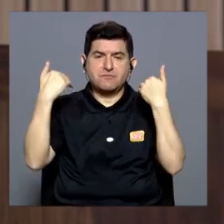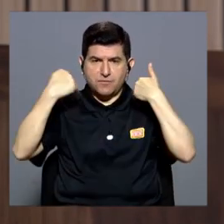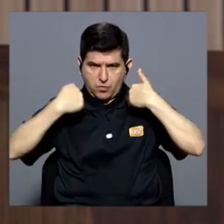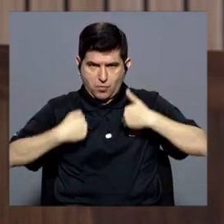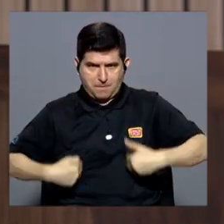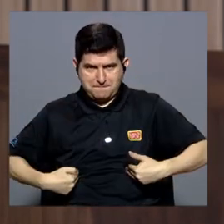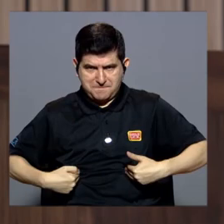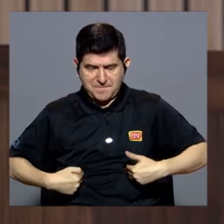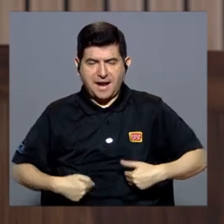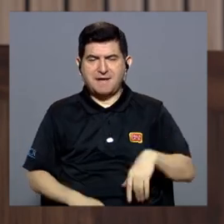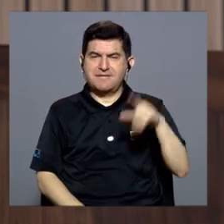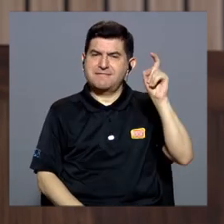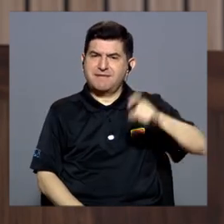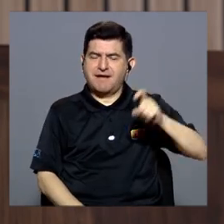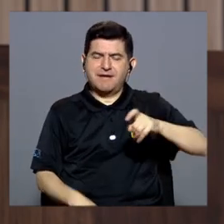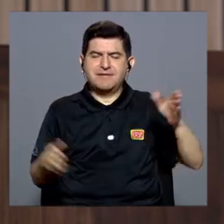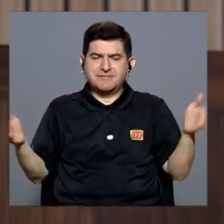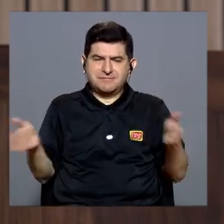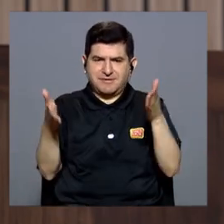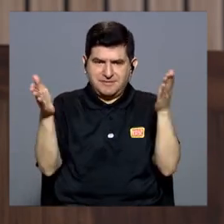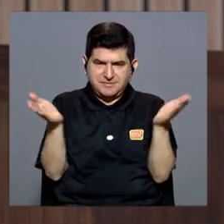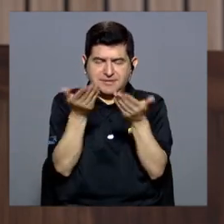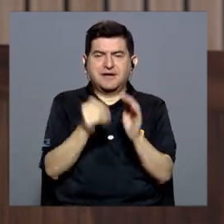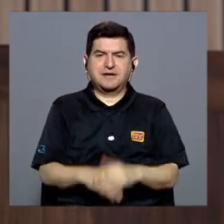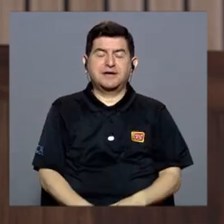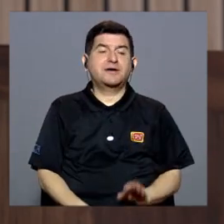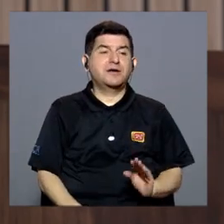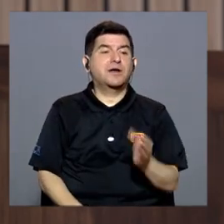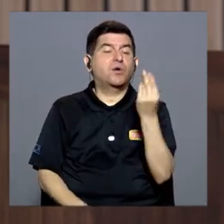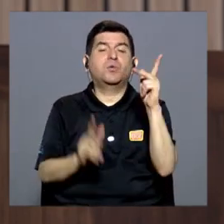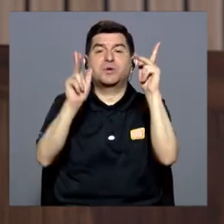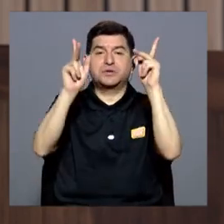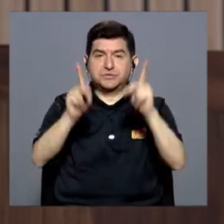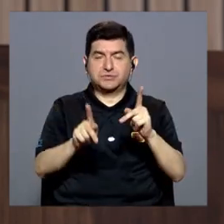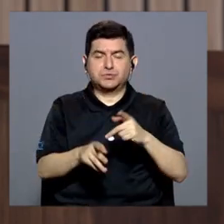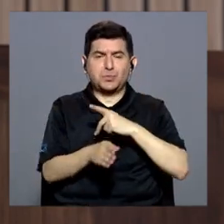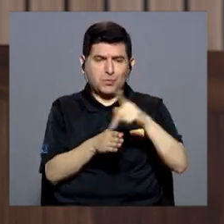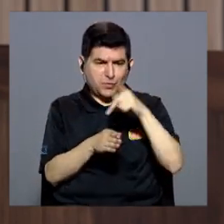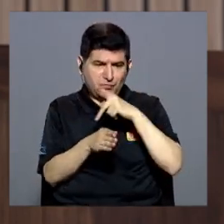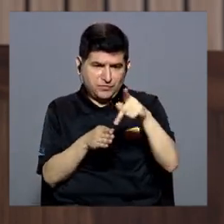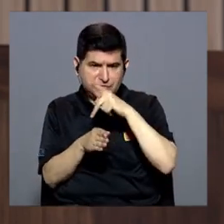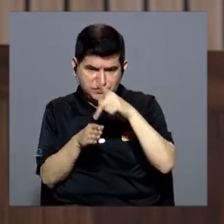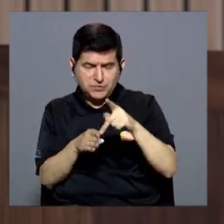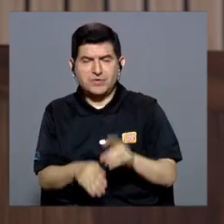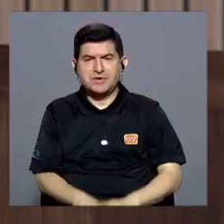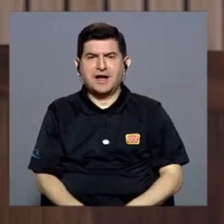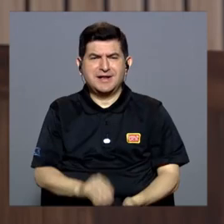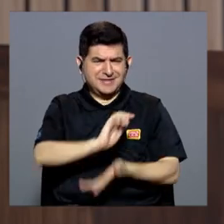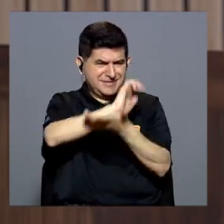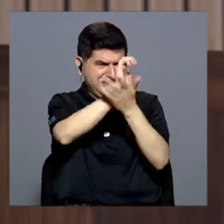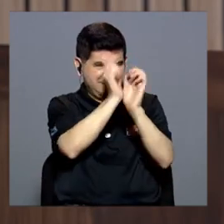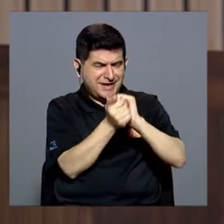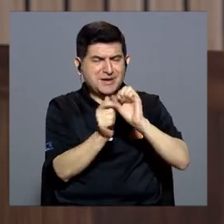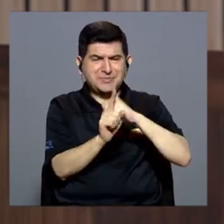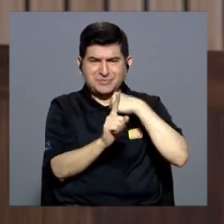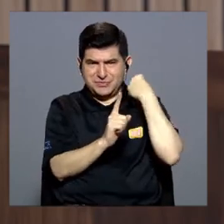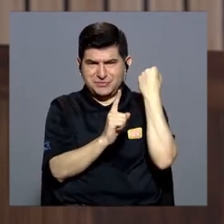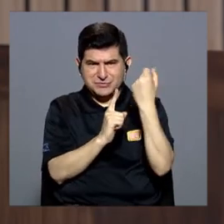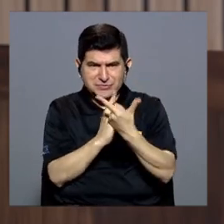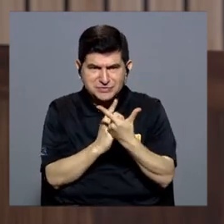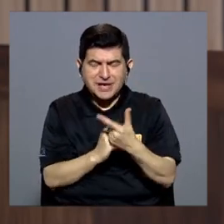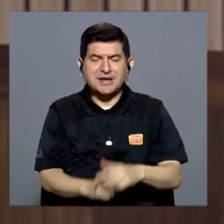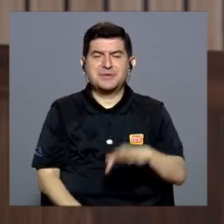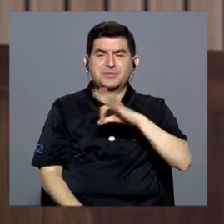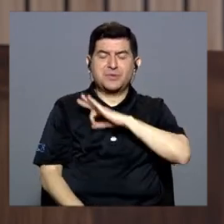yo creo que tenemos que fomentar. Jóvenes o personas profesionales que hagan transformaciones de la sociedad por el